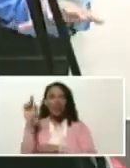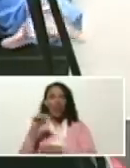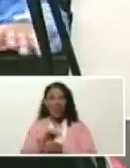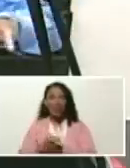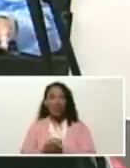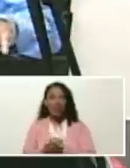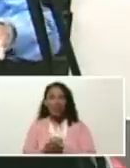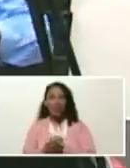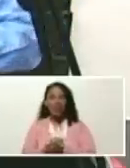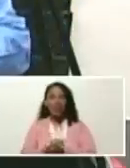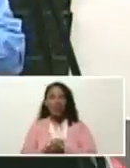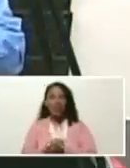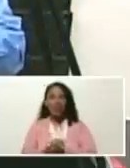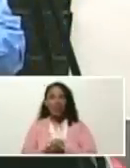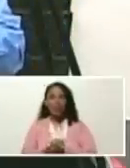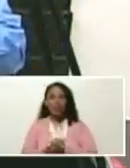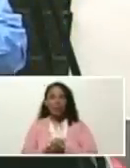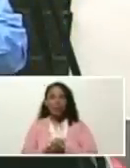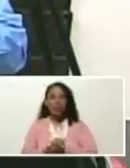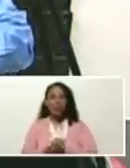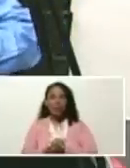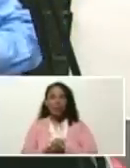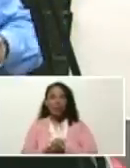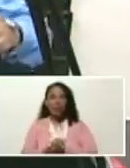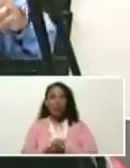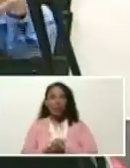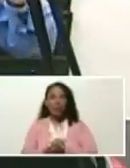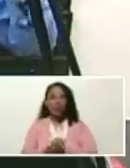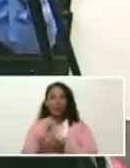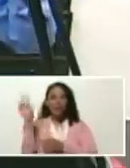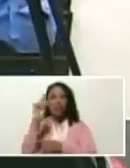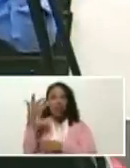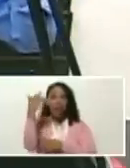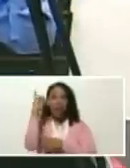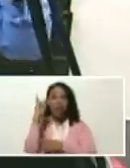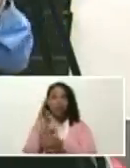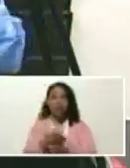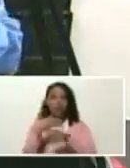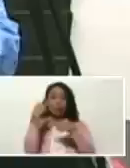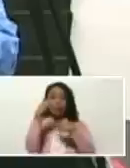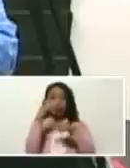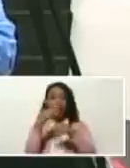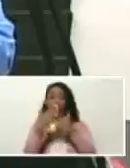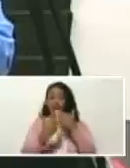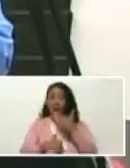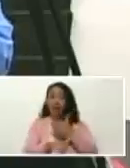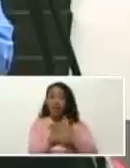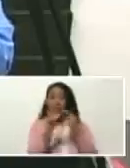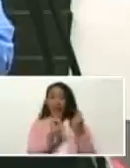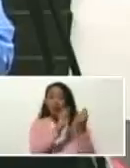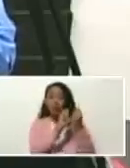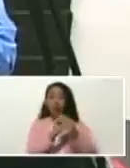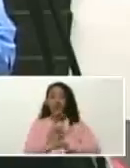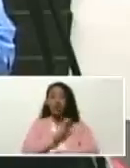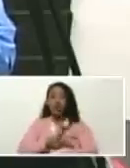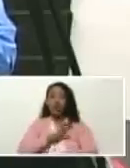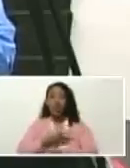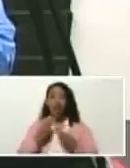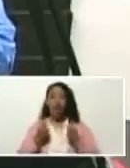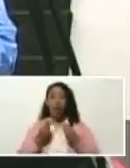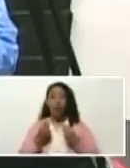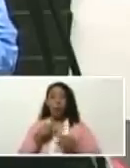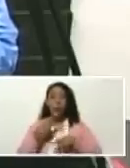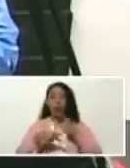toda la sociedad venezolana Venezuela tiene niveles muy avanzados de diálogos sociales económicos